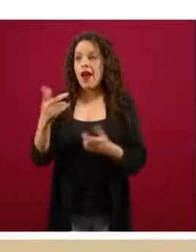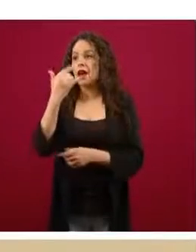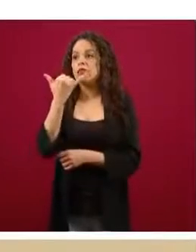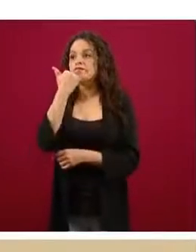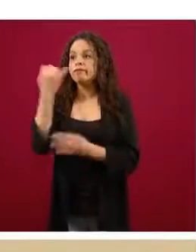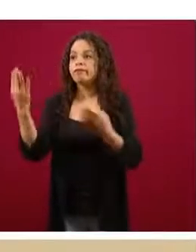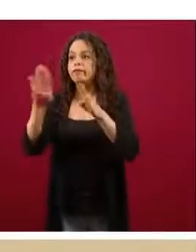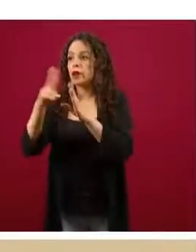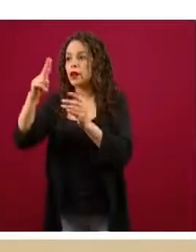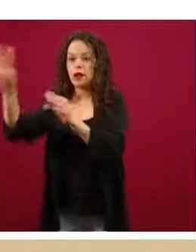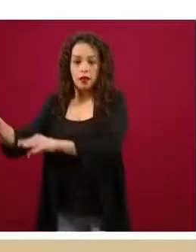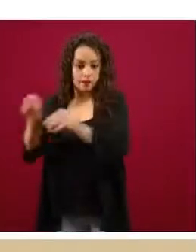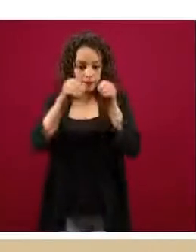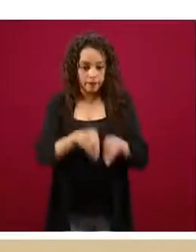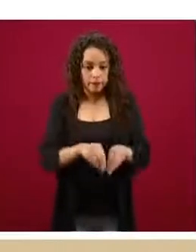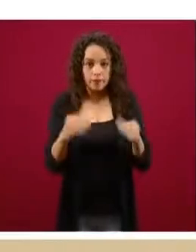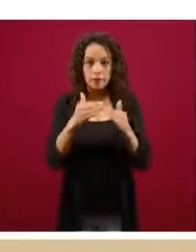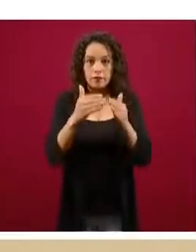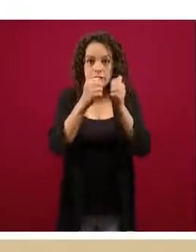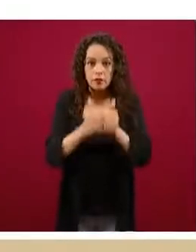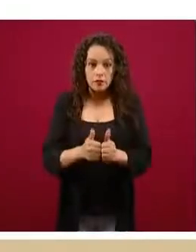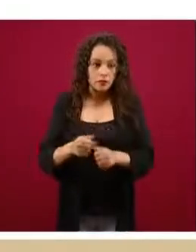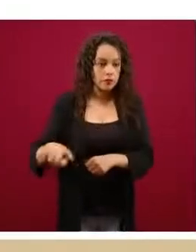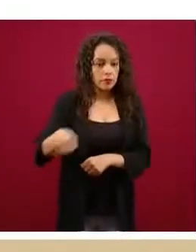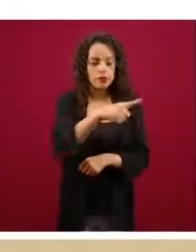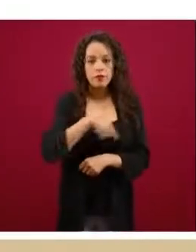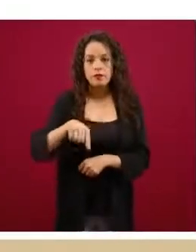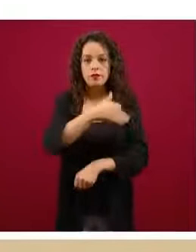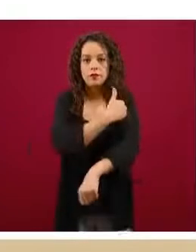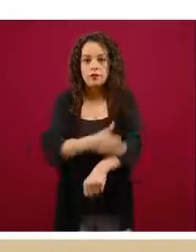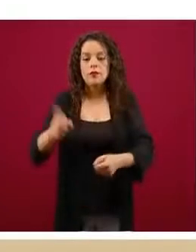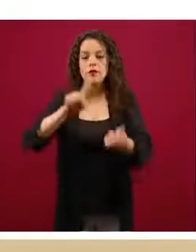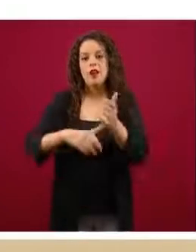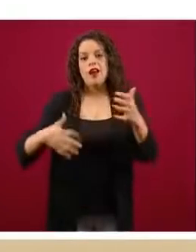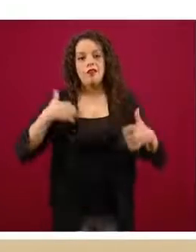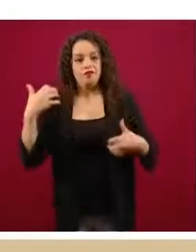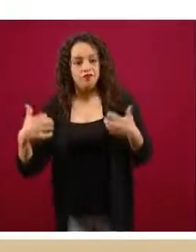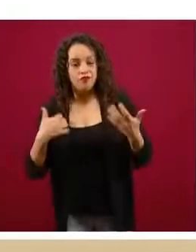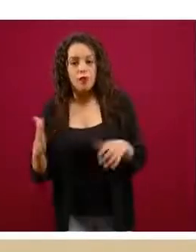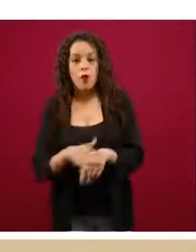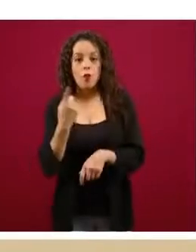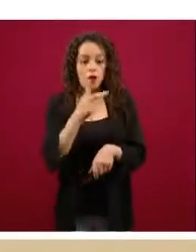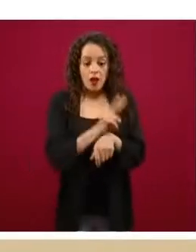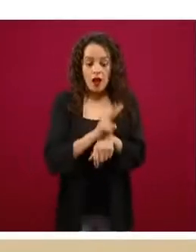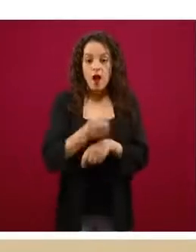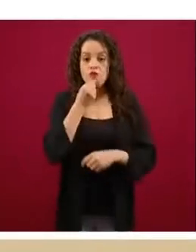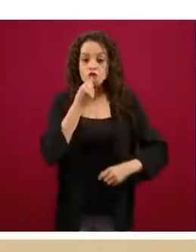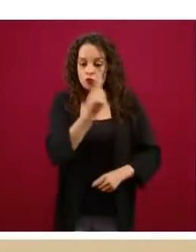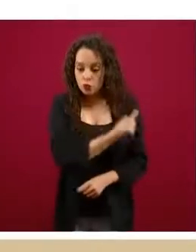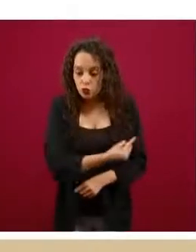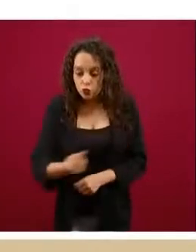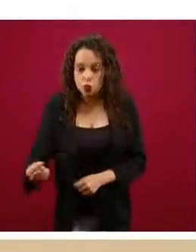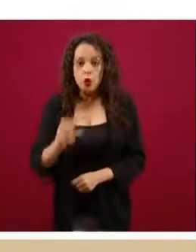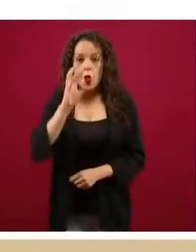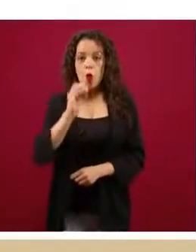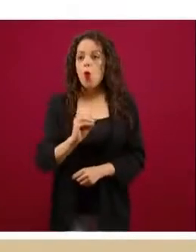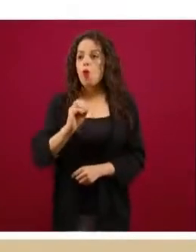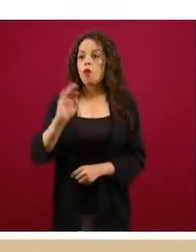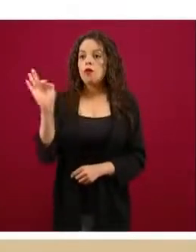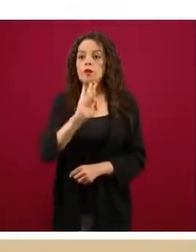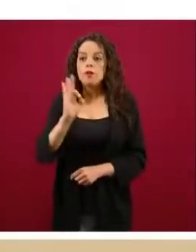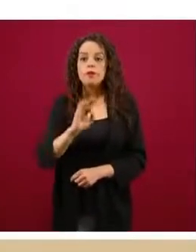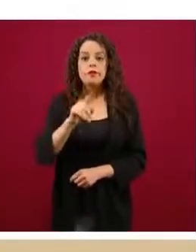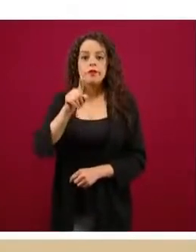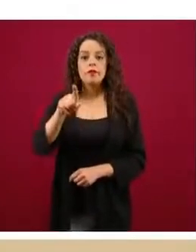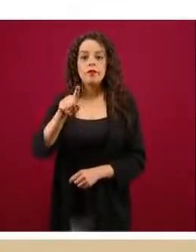también tenemos que aunar al estrés familiar los cuidados de niños en casa, que algún otro miembro de la familia se haya enfermado y que tengamos